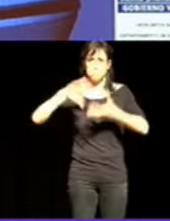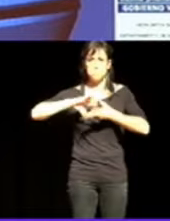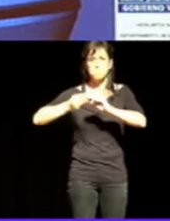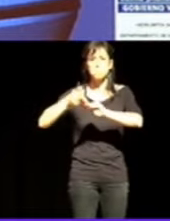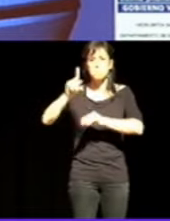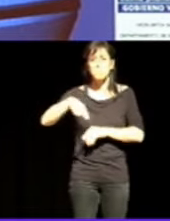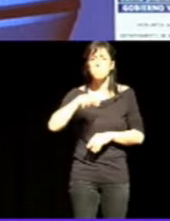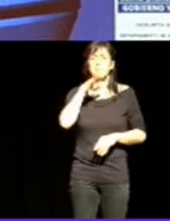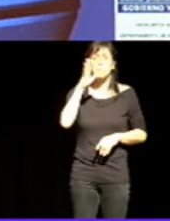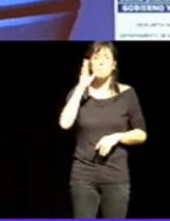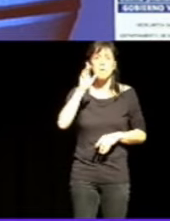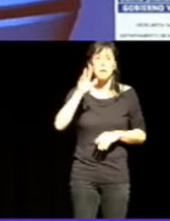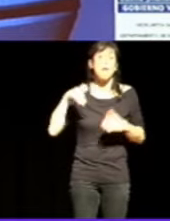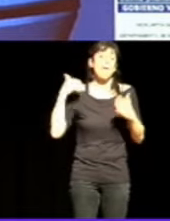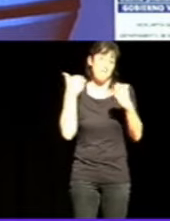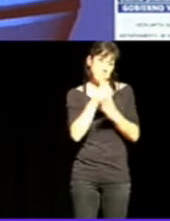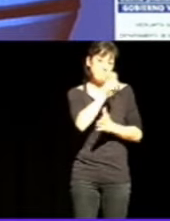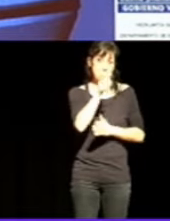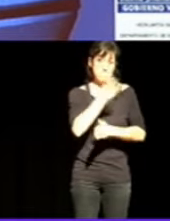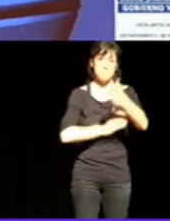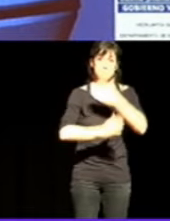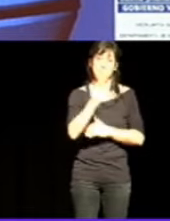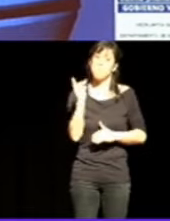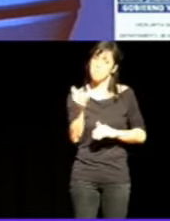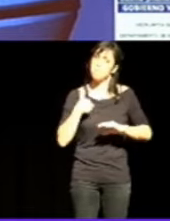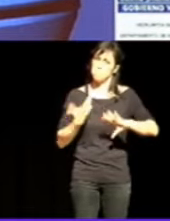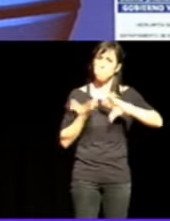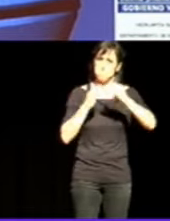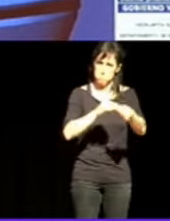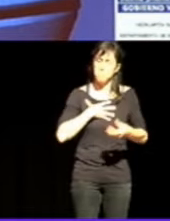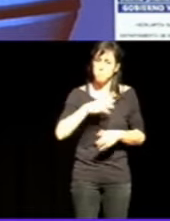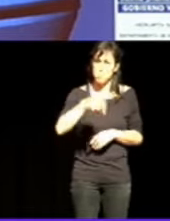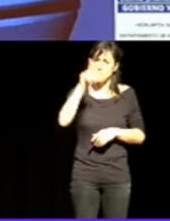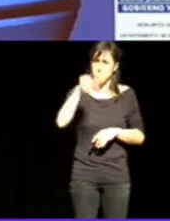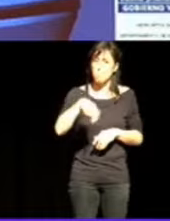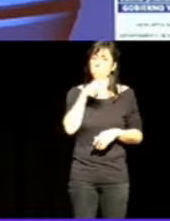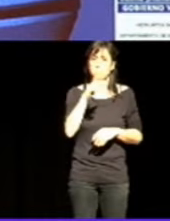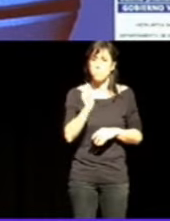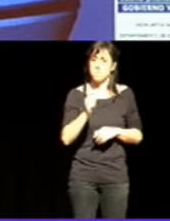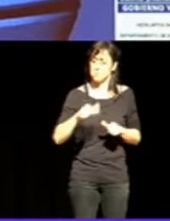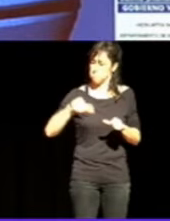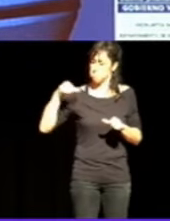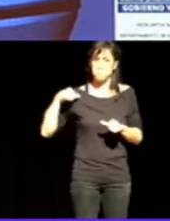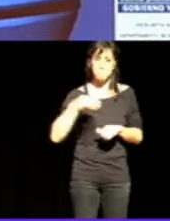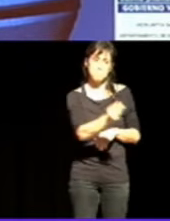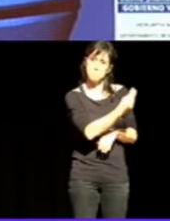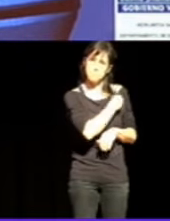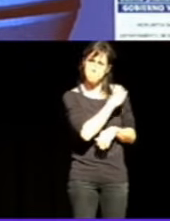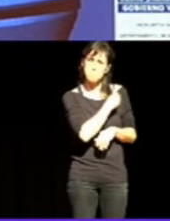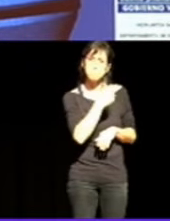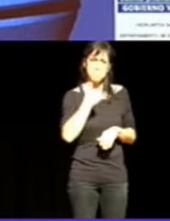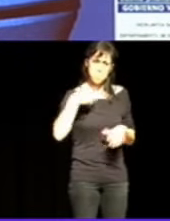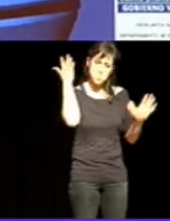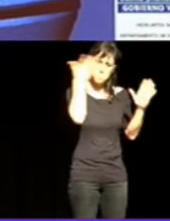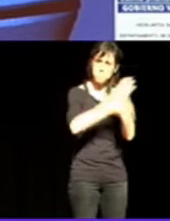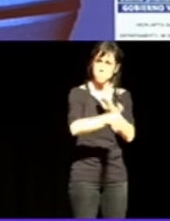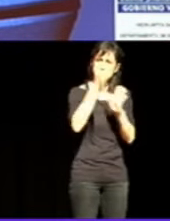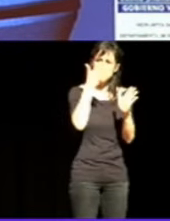con discapacidad, también he trabajado, también me han llamado para explicar cosas para personas